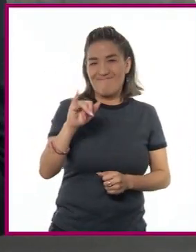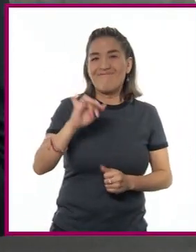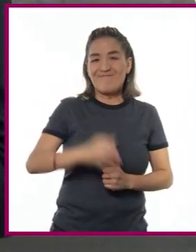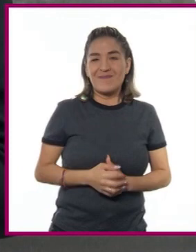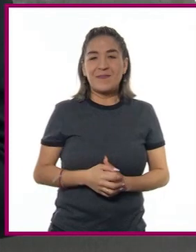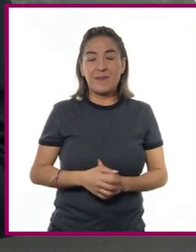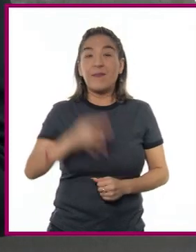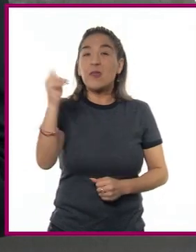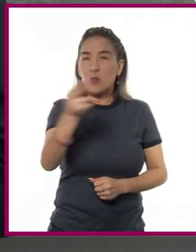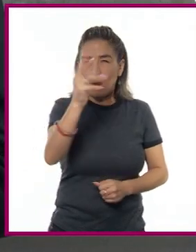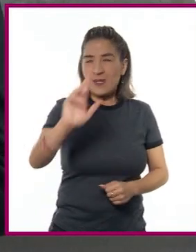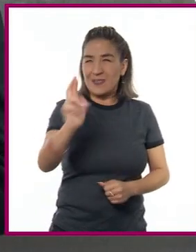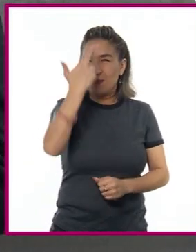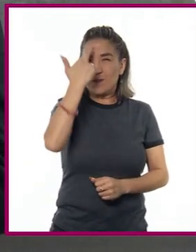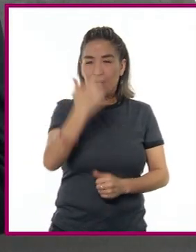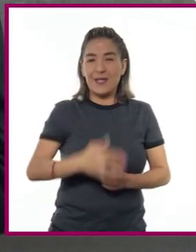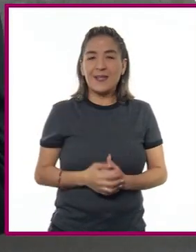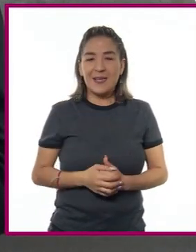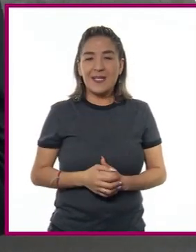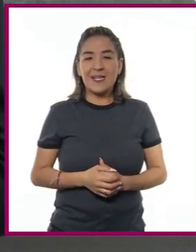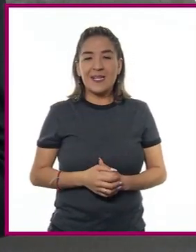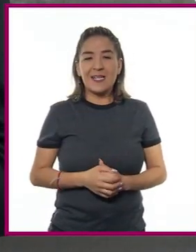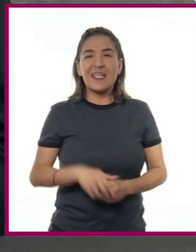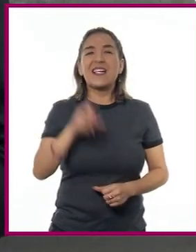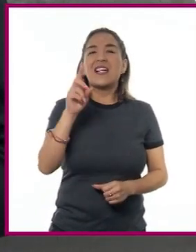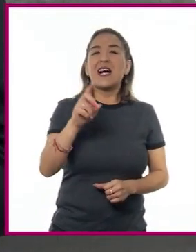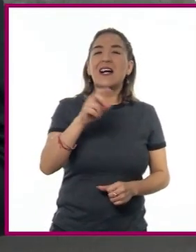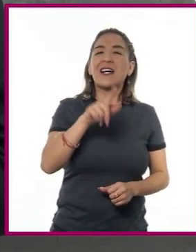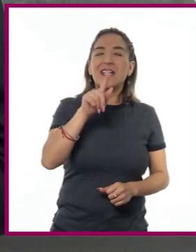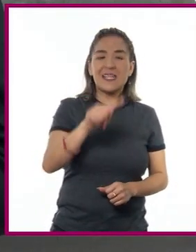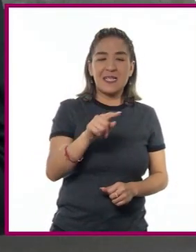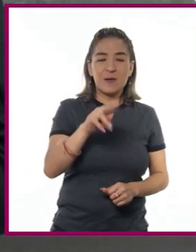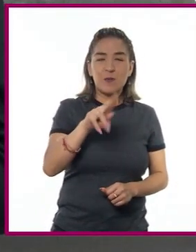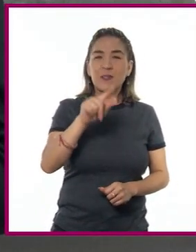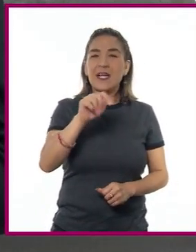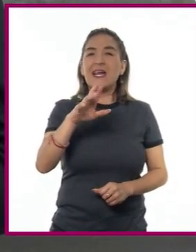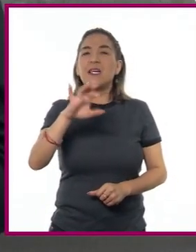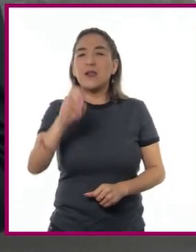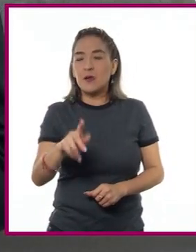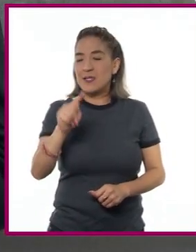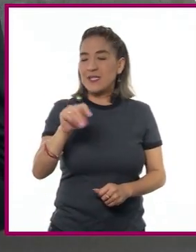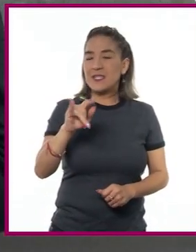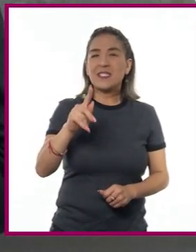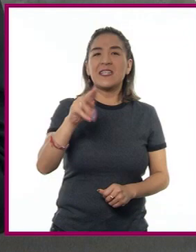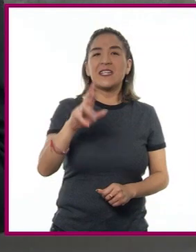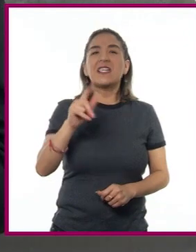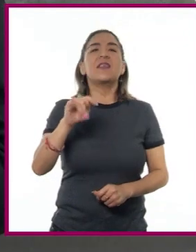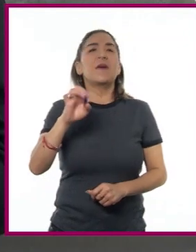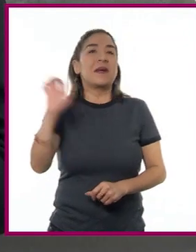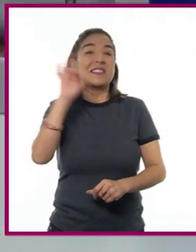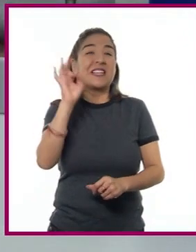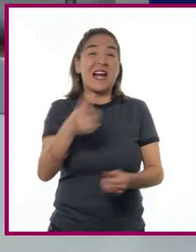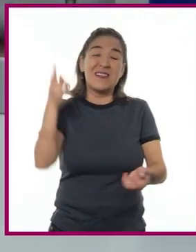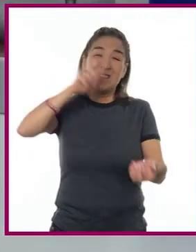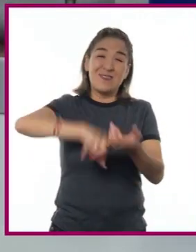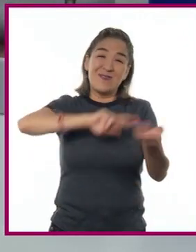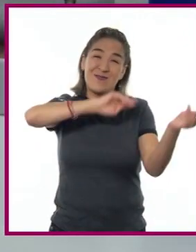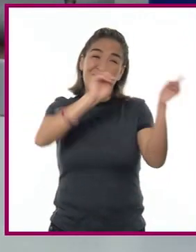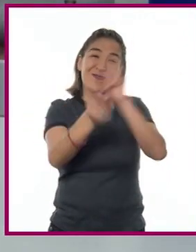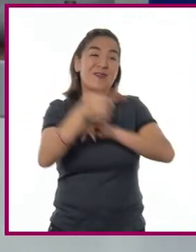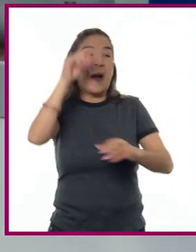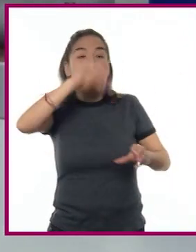maestra. ¿Ustedes recuerdan a proteo, deuterio y tritio? Seguramente están en alguna parte del universo, pero estarán